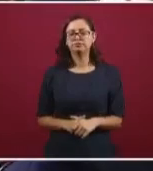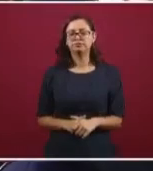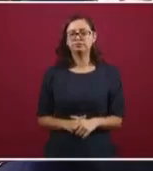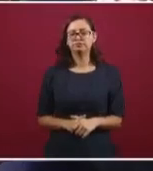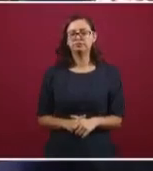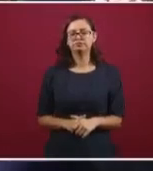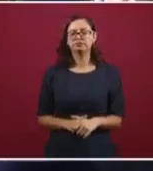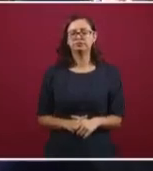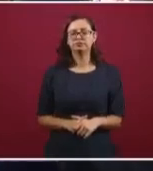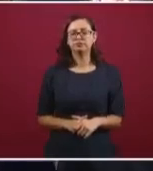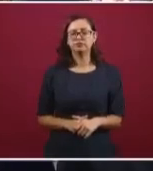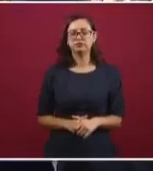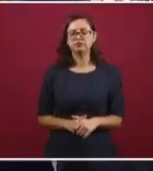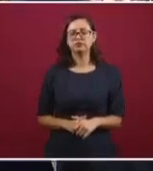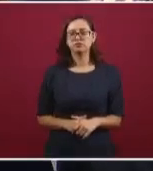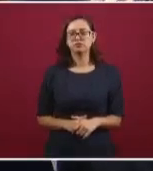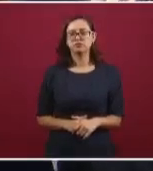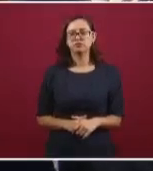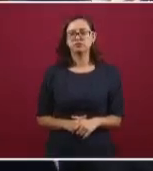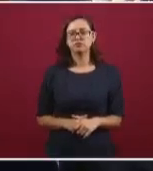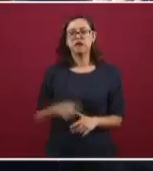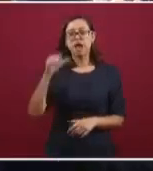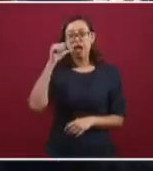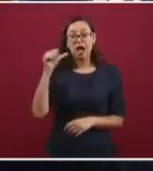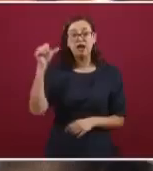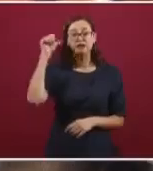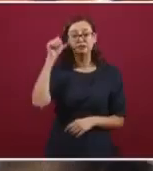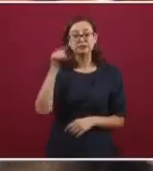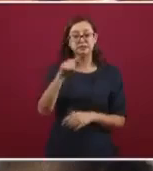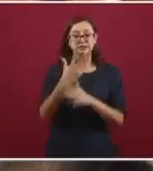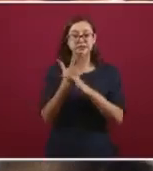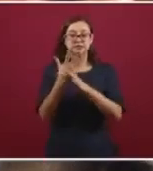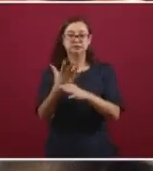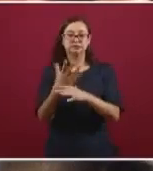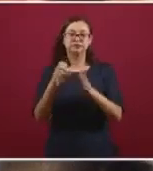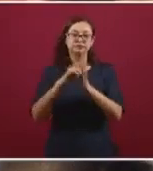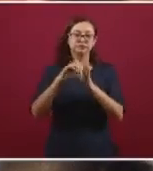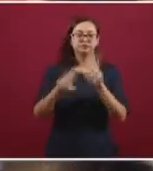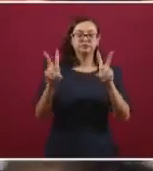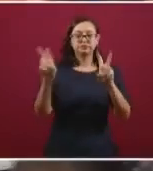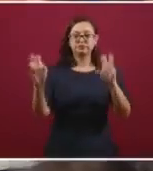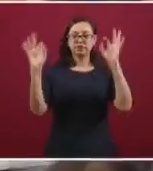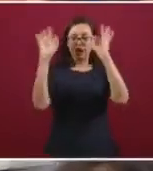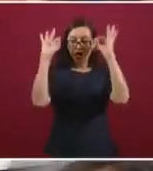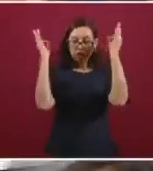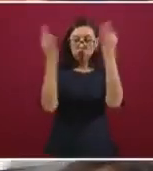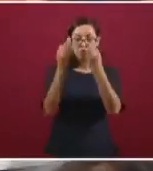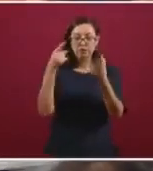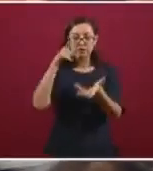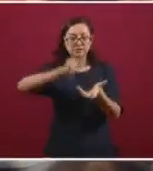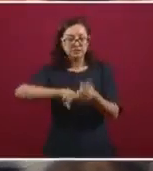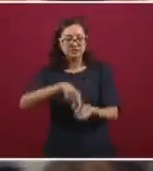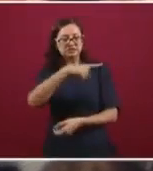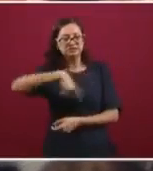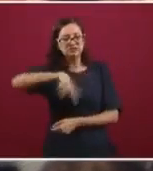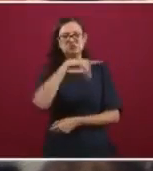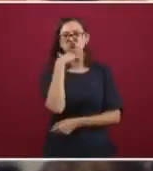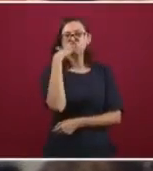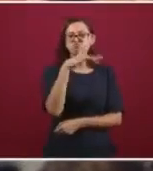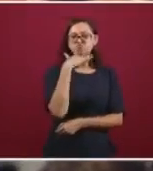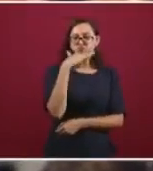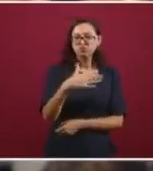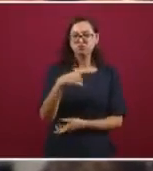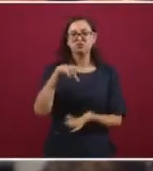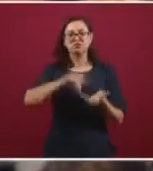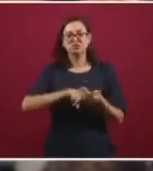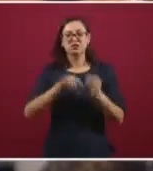que el grado de contaminación, el grado de infiltración, por ejemplo, en las aduanas, era muy grave, ¿no? Que el crimen organizado